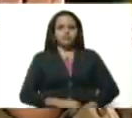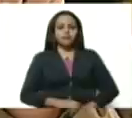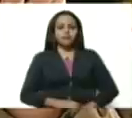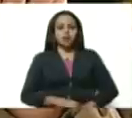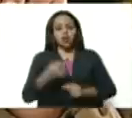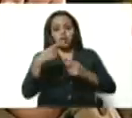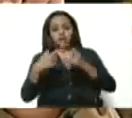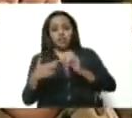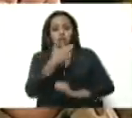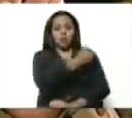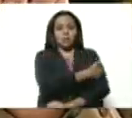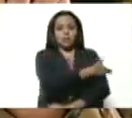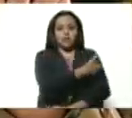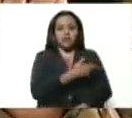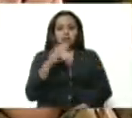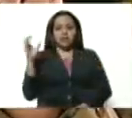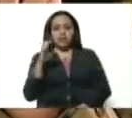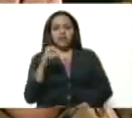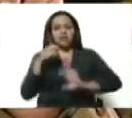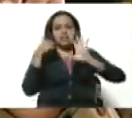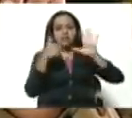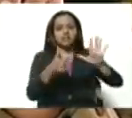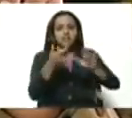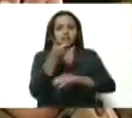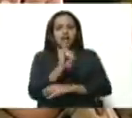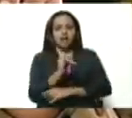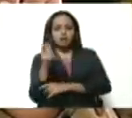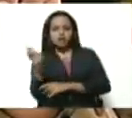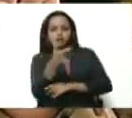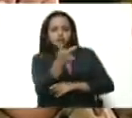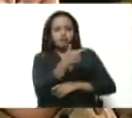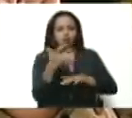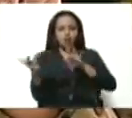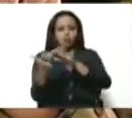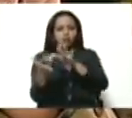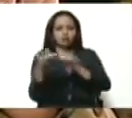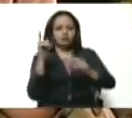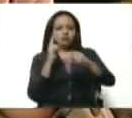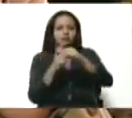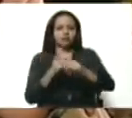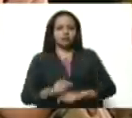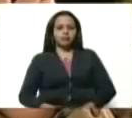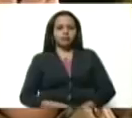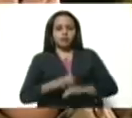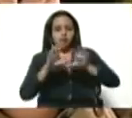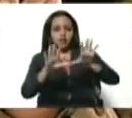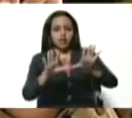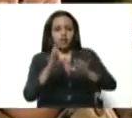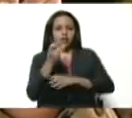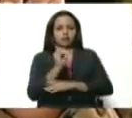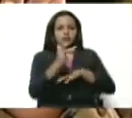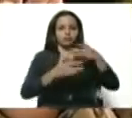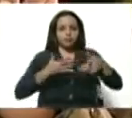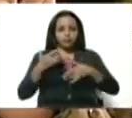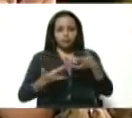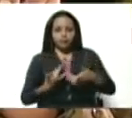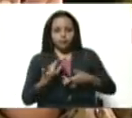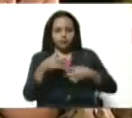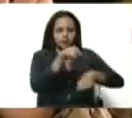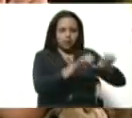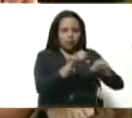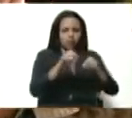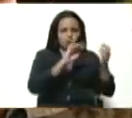los hospitales centinelas de caracas 6 en la búsqueda de contacto con casos positivos y 10 casos en jornadas de despistaje masivos